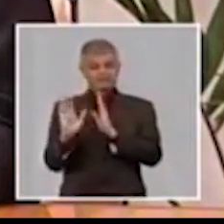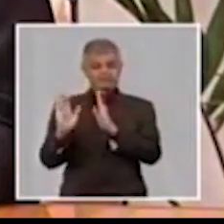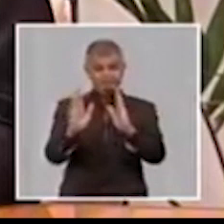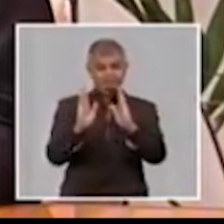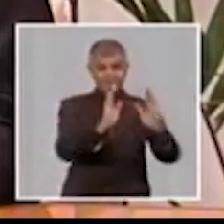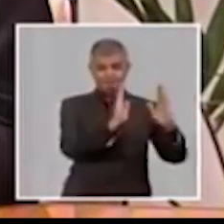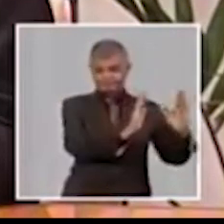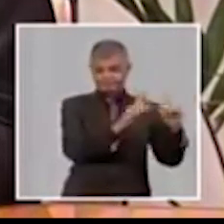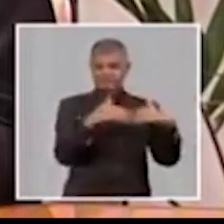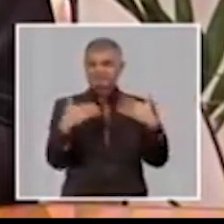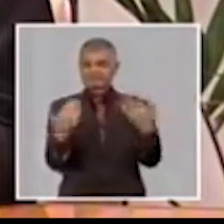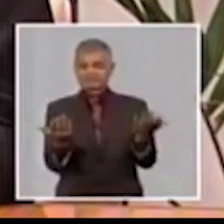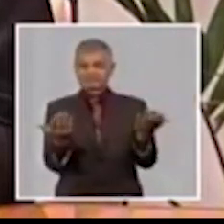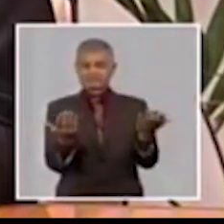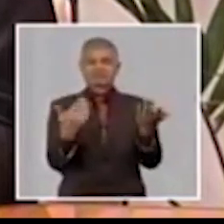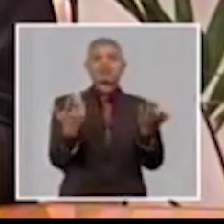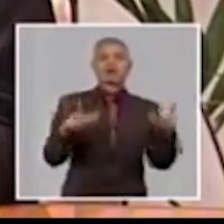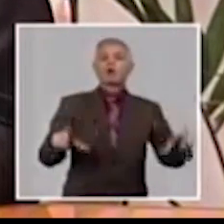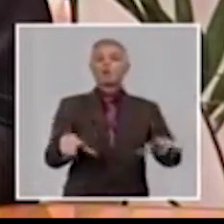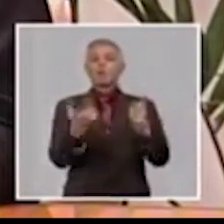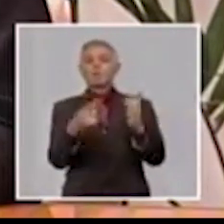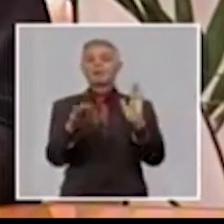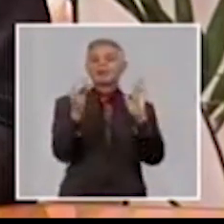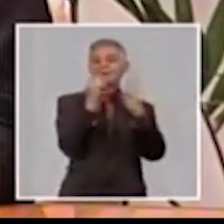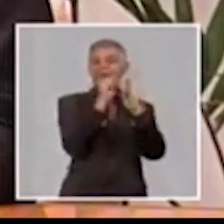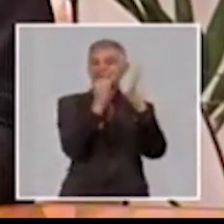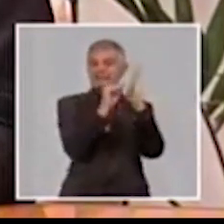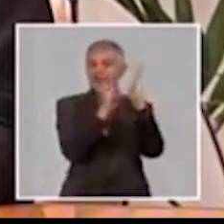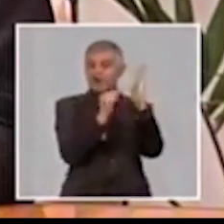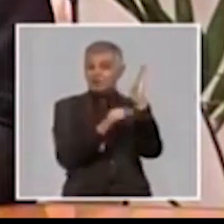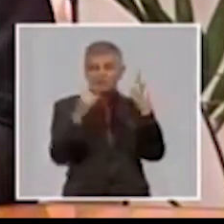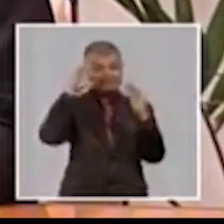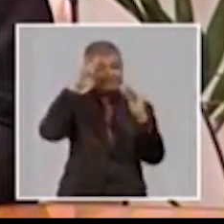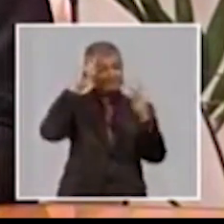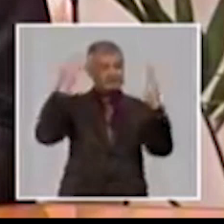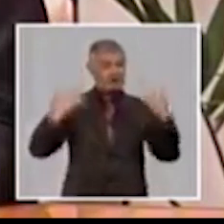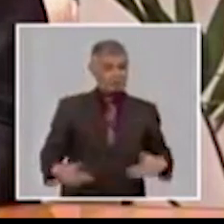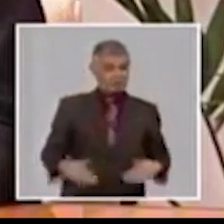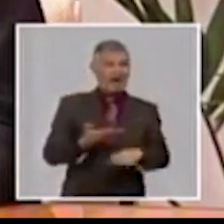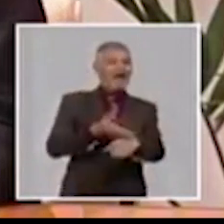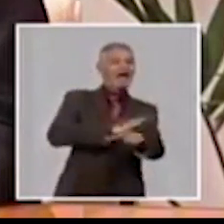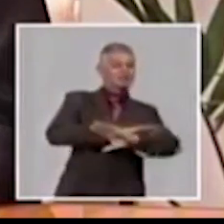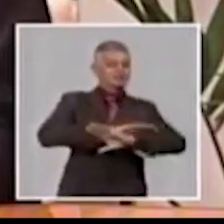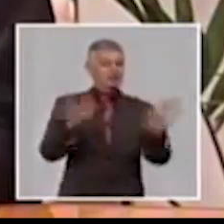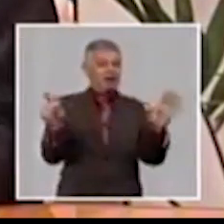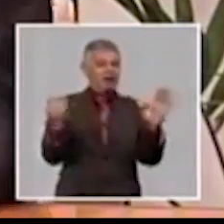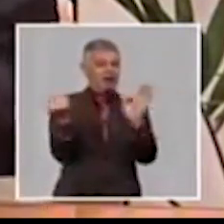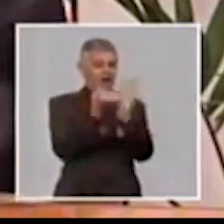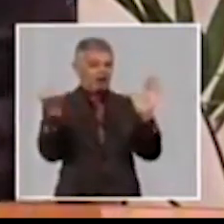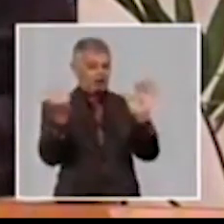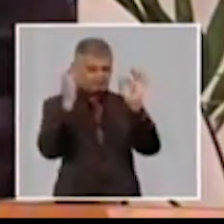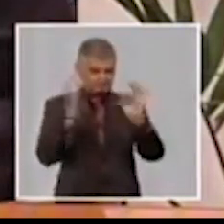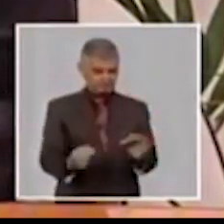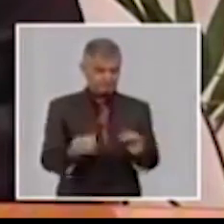estará condicionado al cumplimiento de indicadores de salud que han sido previamente definidos. Esto es algo